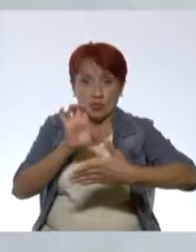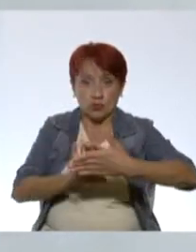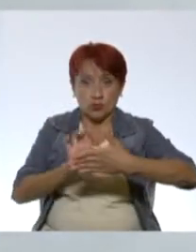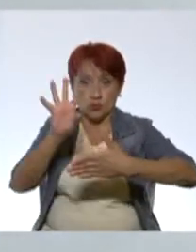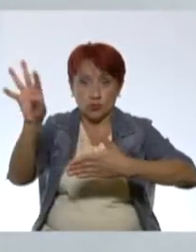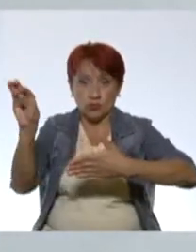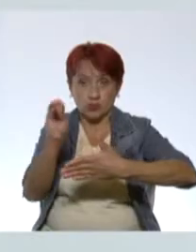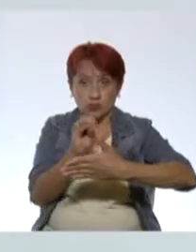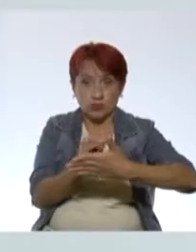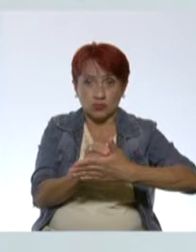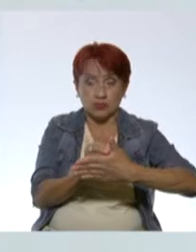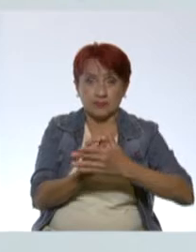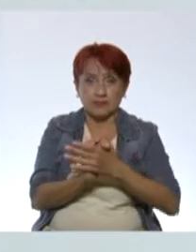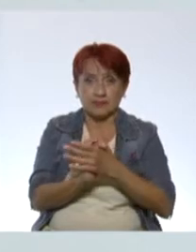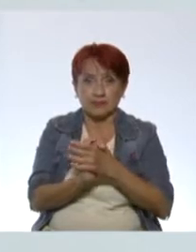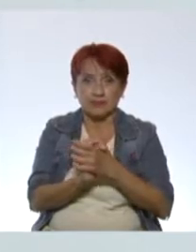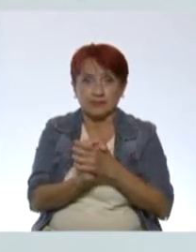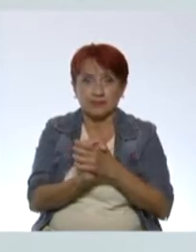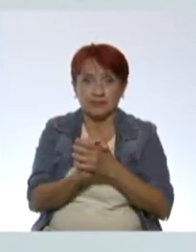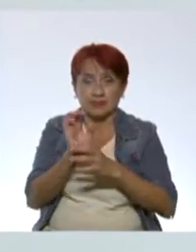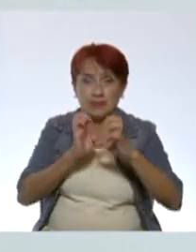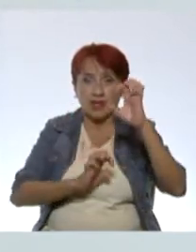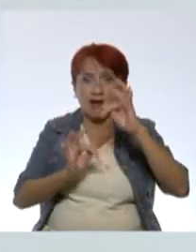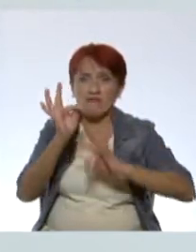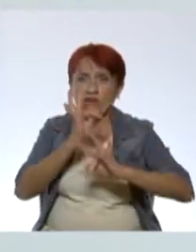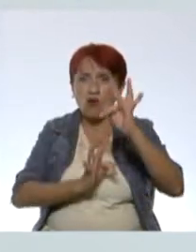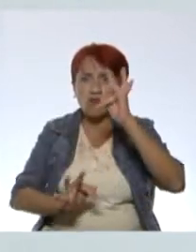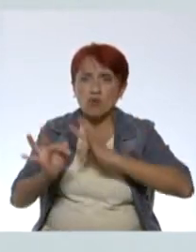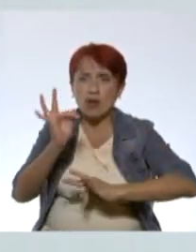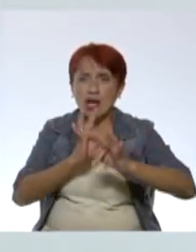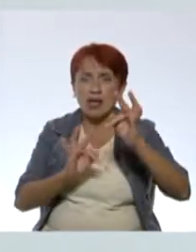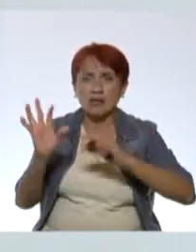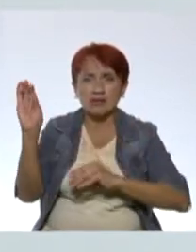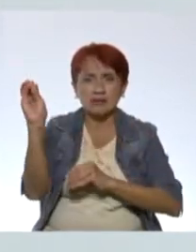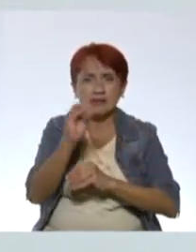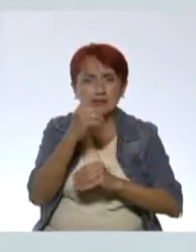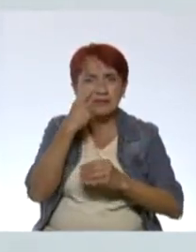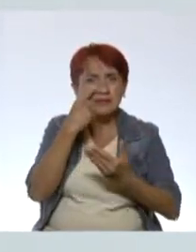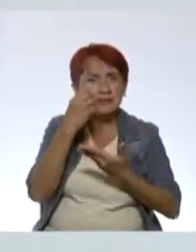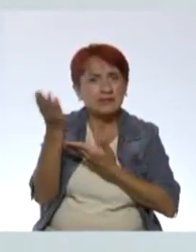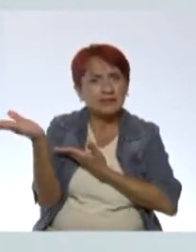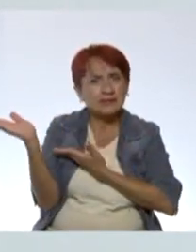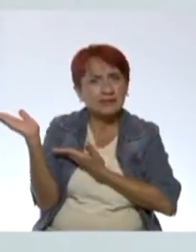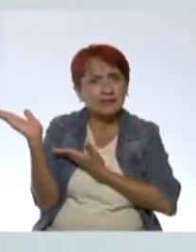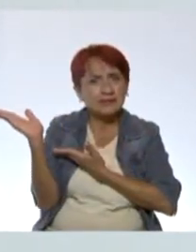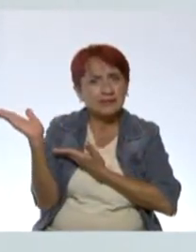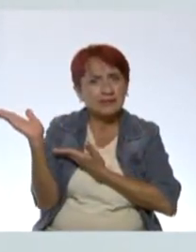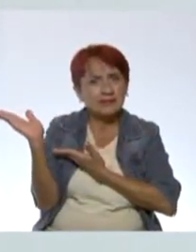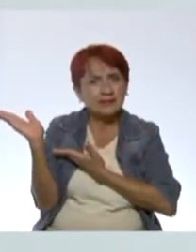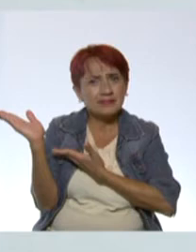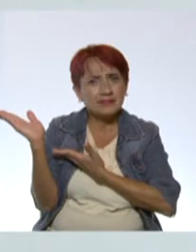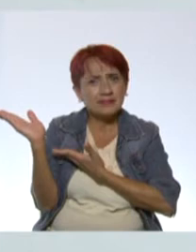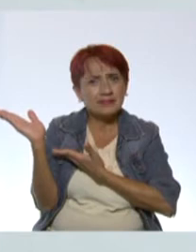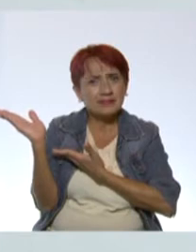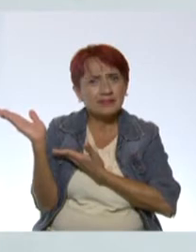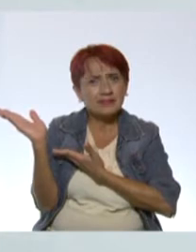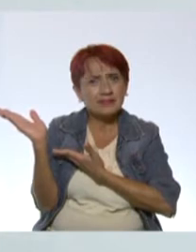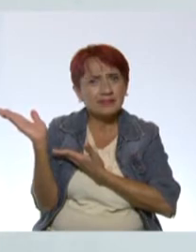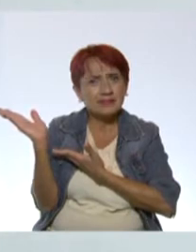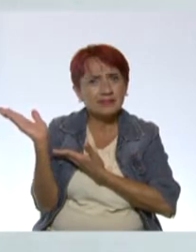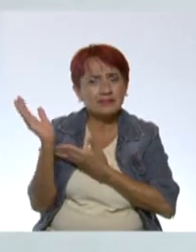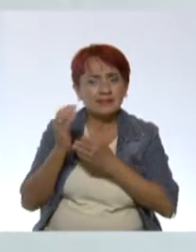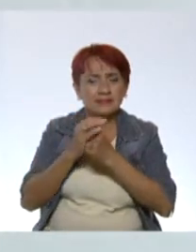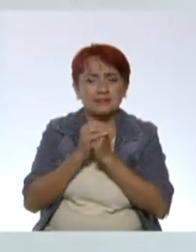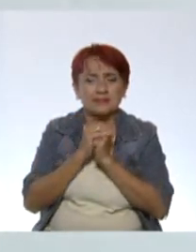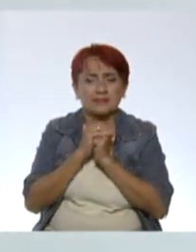ecuación, x menos x, y menos y0,